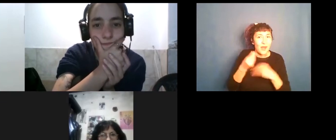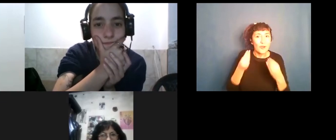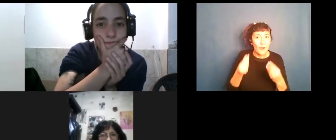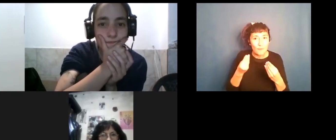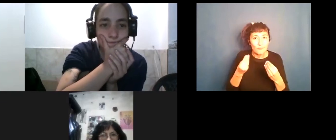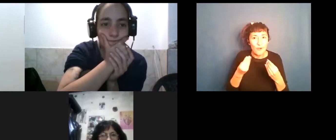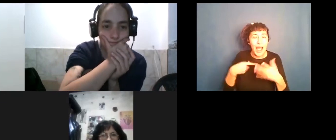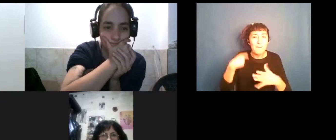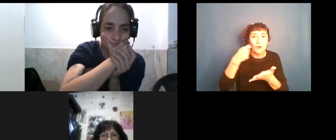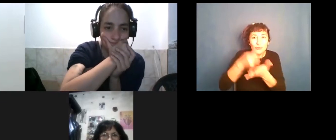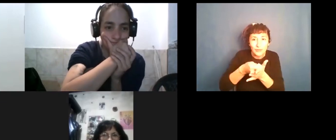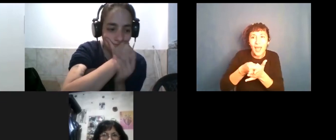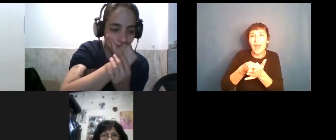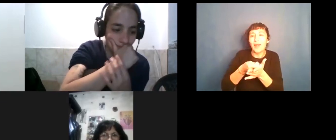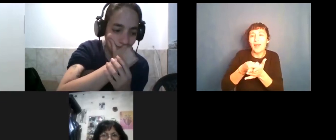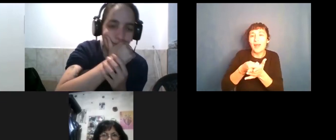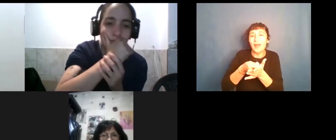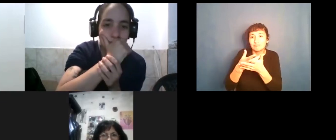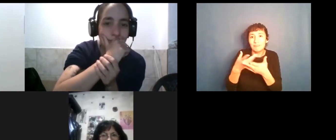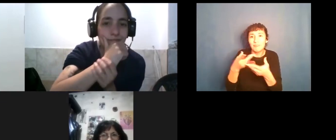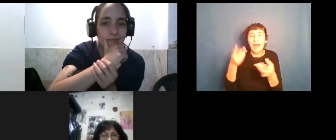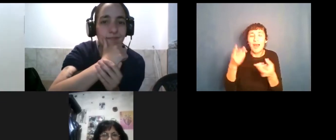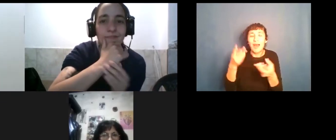a la visibilidad.